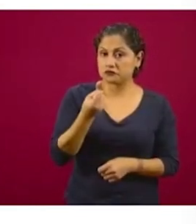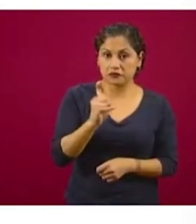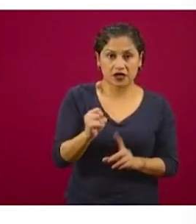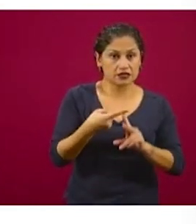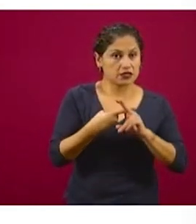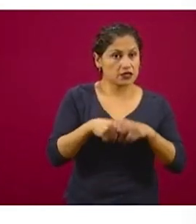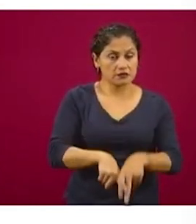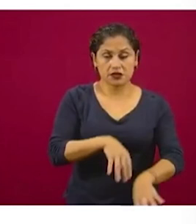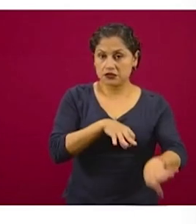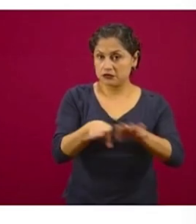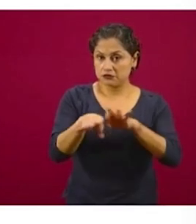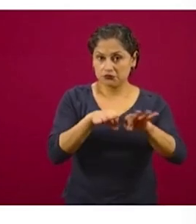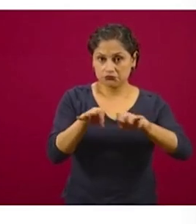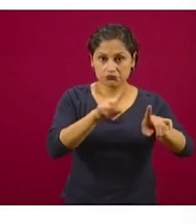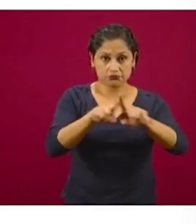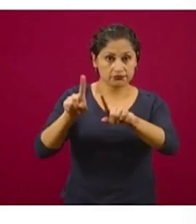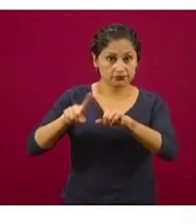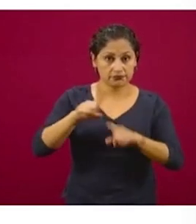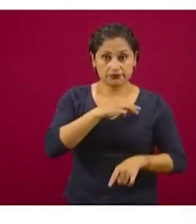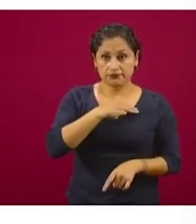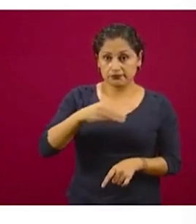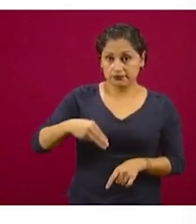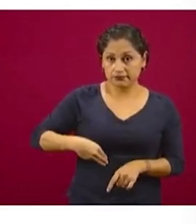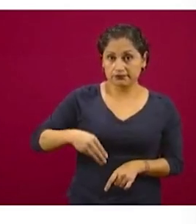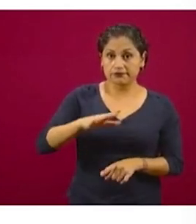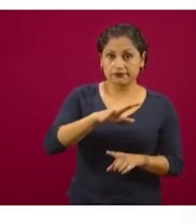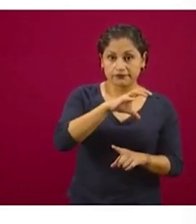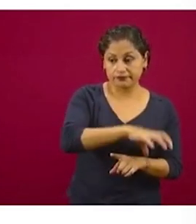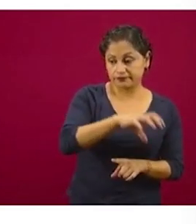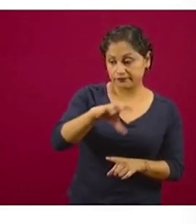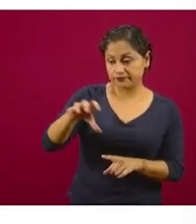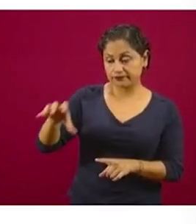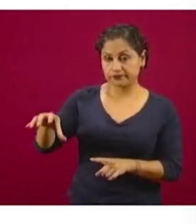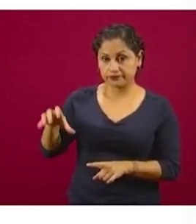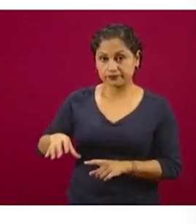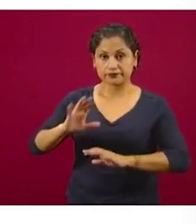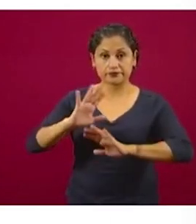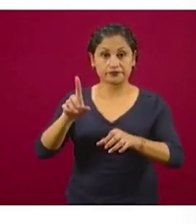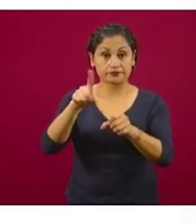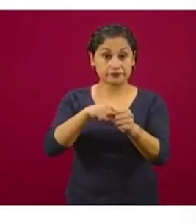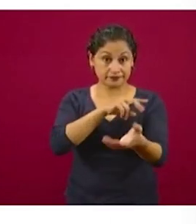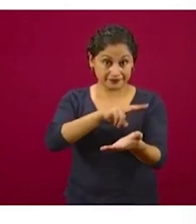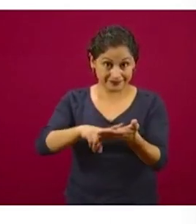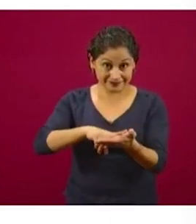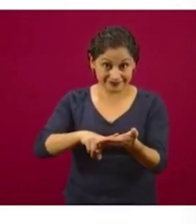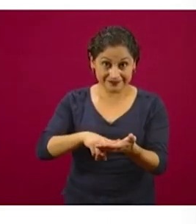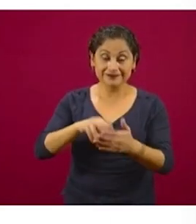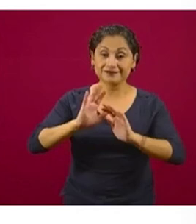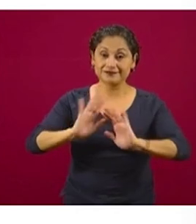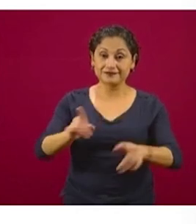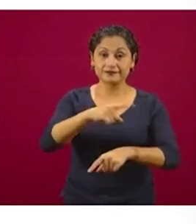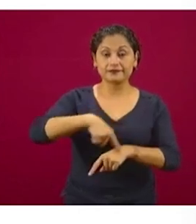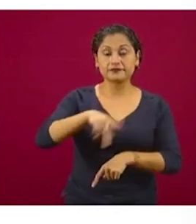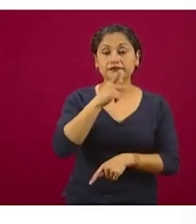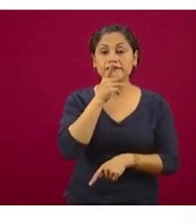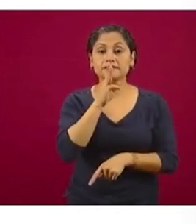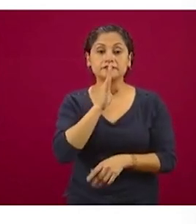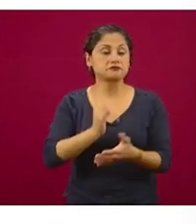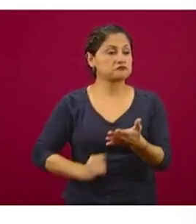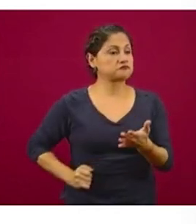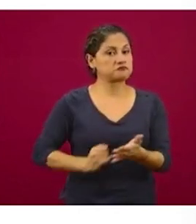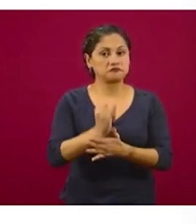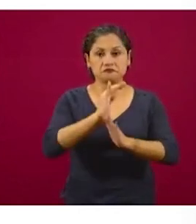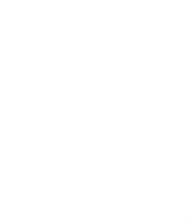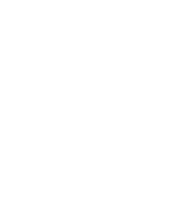en todos los municipios de la esperanza en donde ya los padres de familia estén de acuerdo en empezar a trabajar en las obras